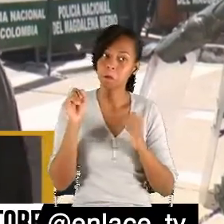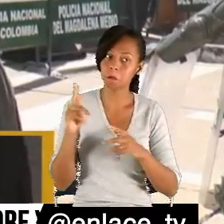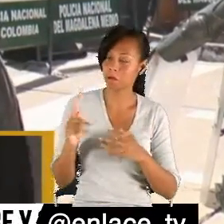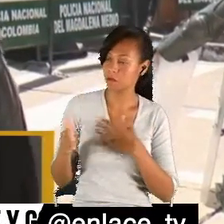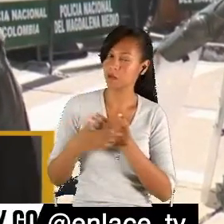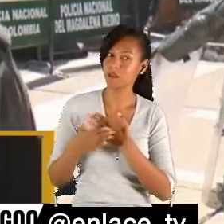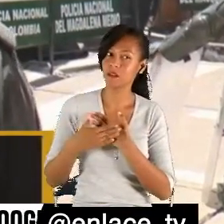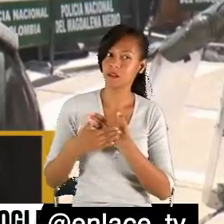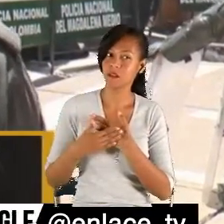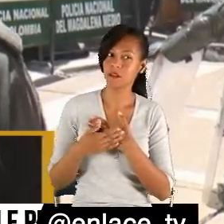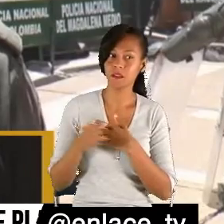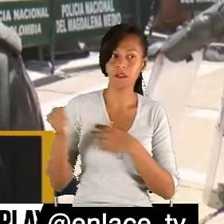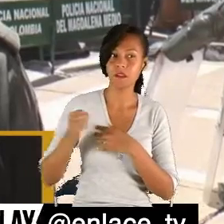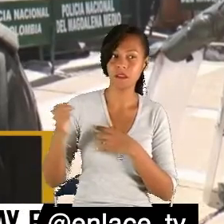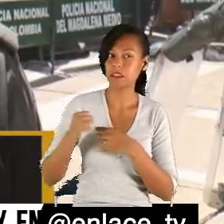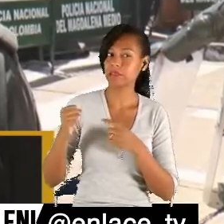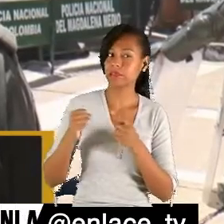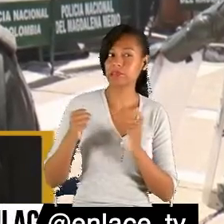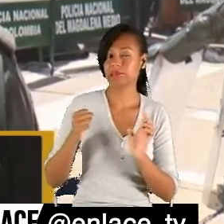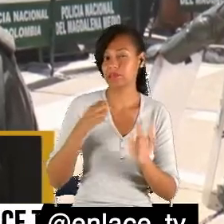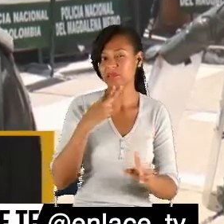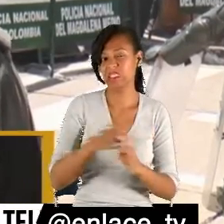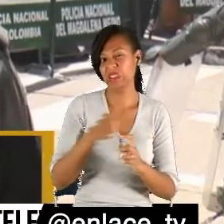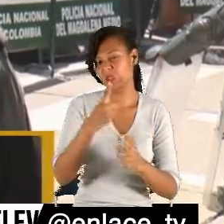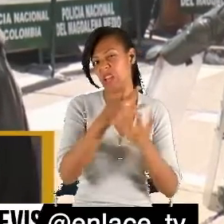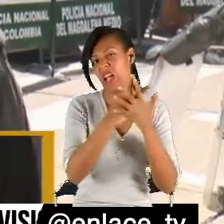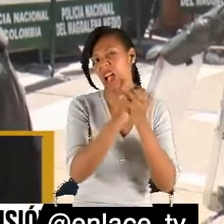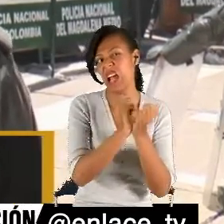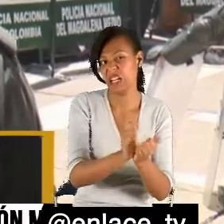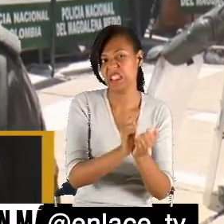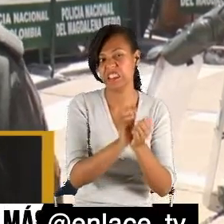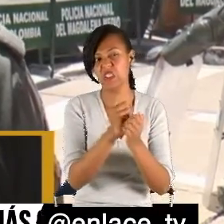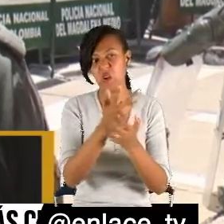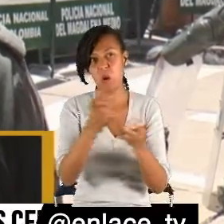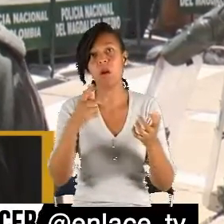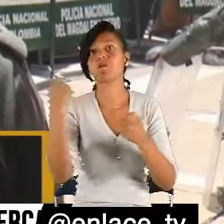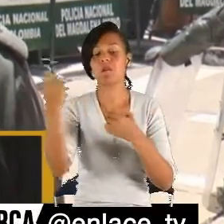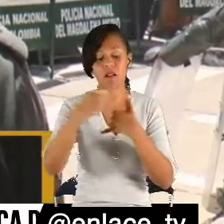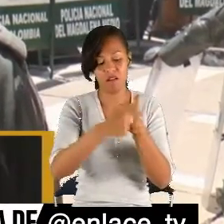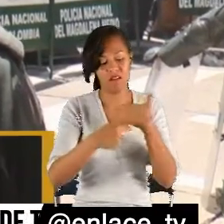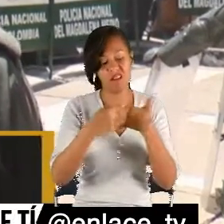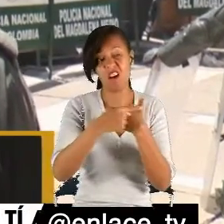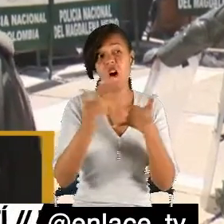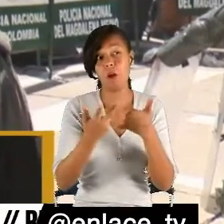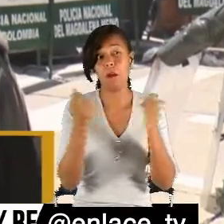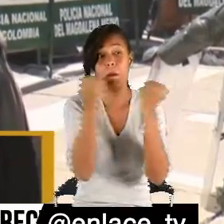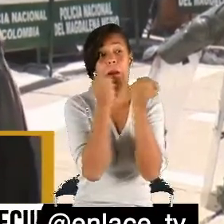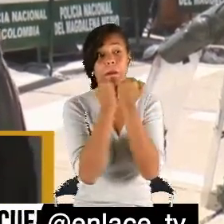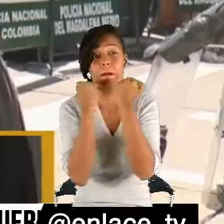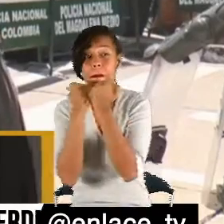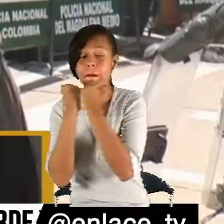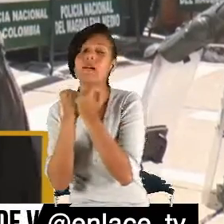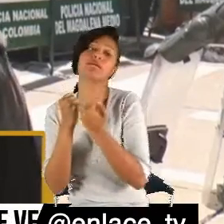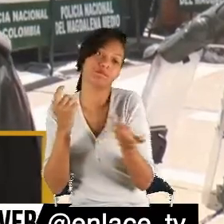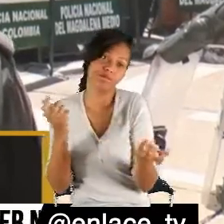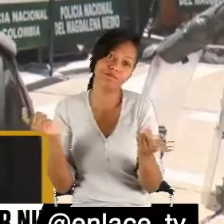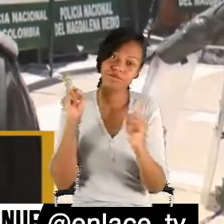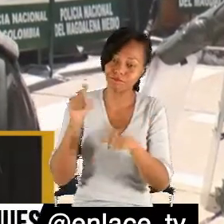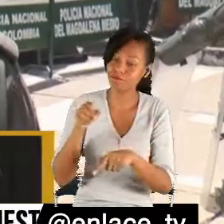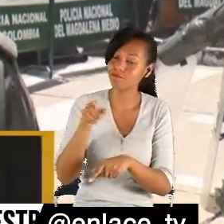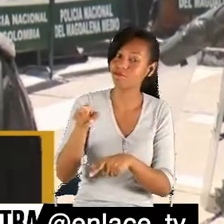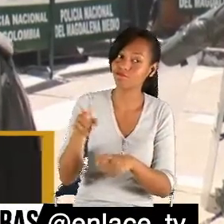lo que se ha presentado en las cárceles a nivel nacional motivo por el cual pues tenemos un hacinamiento en este en este lugar no están las condiciones